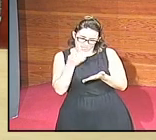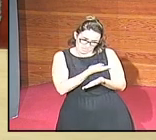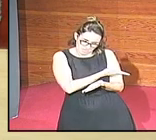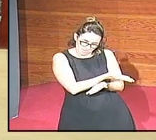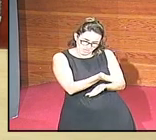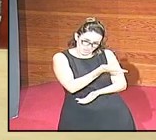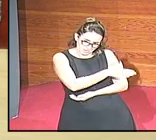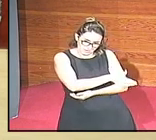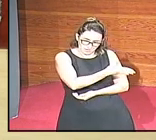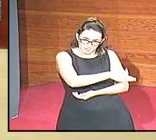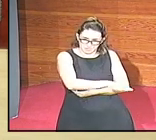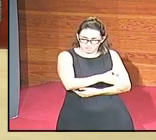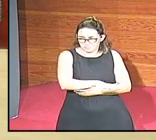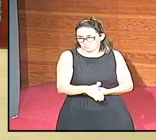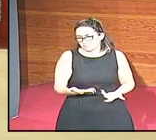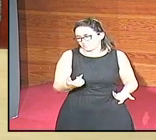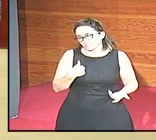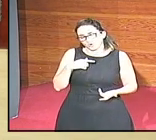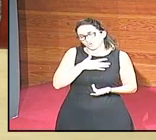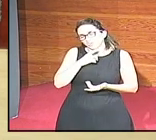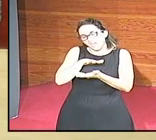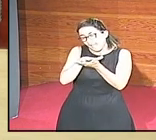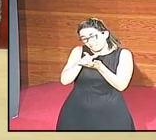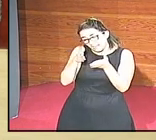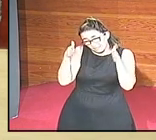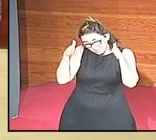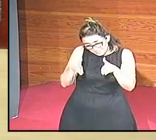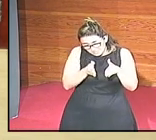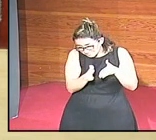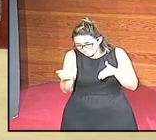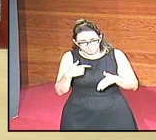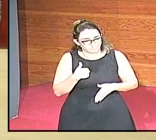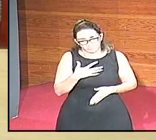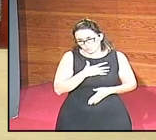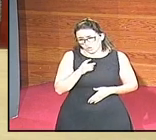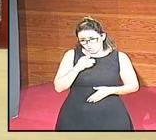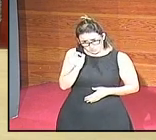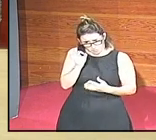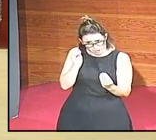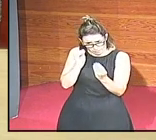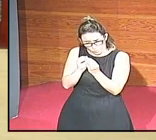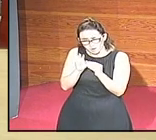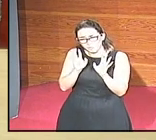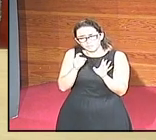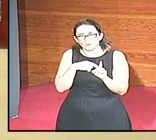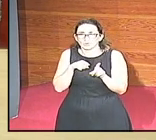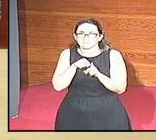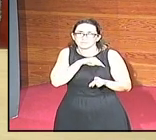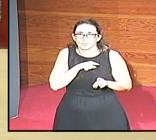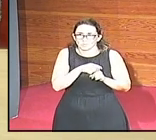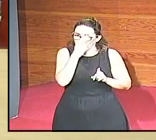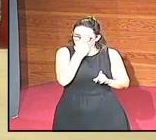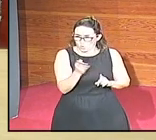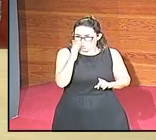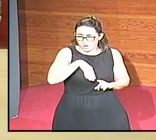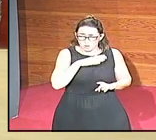Que ya lo he dicho antes, no quiero que la conversación vaya por ahí. Y puedo estar de acuerdo. Pero es que me parece una terrible falta de respeto, porque se han